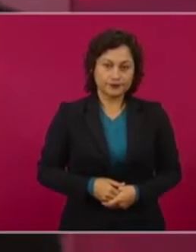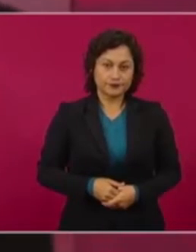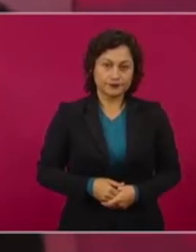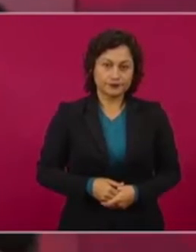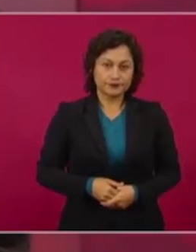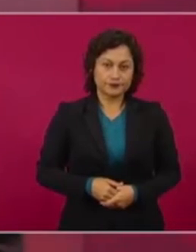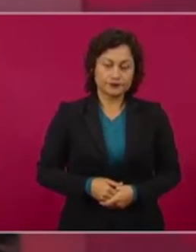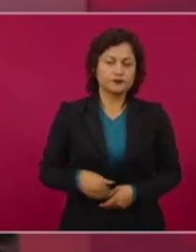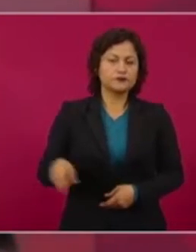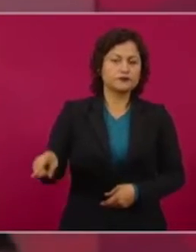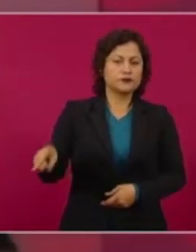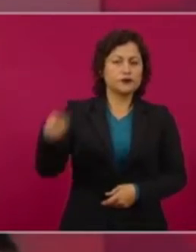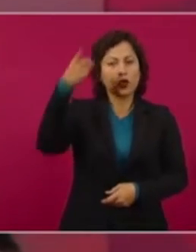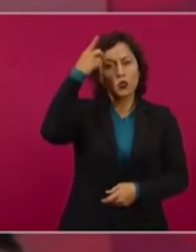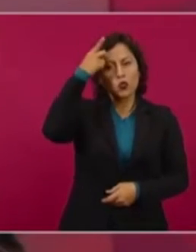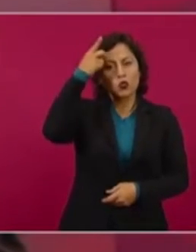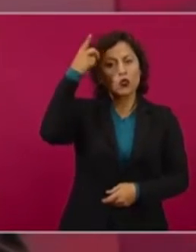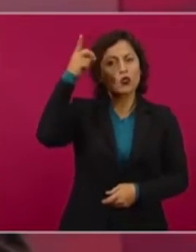dueño